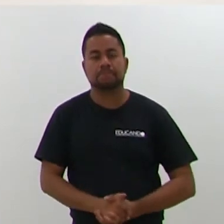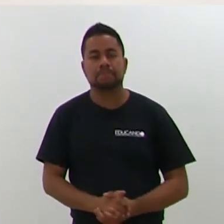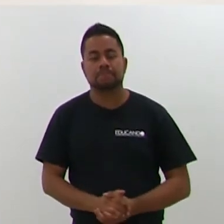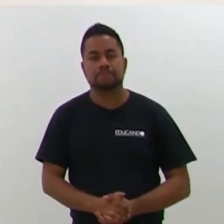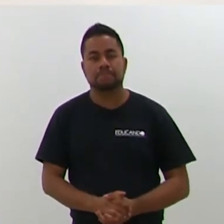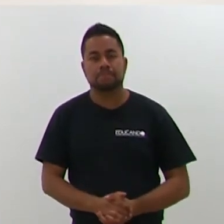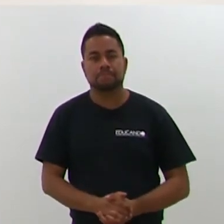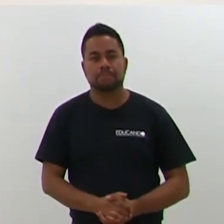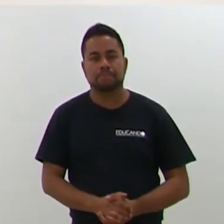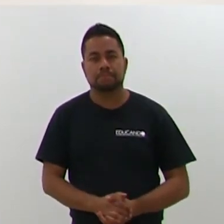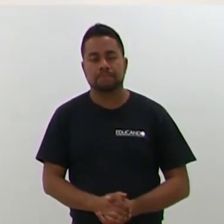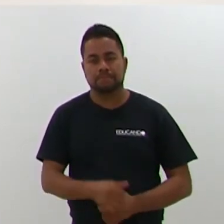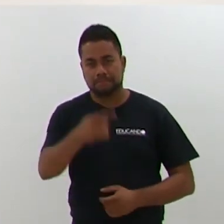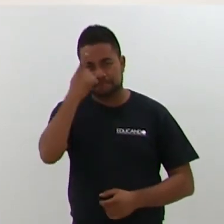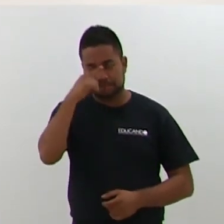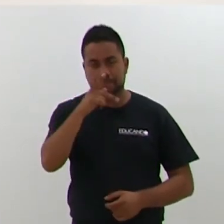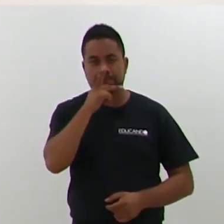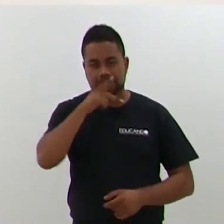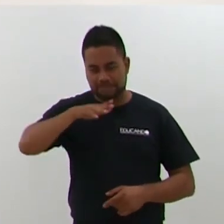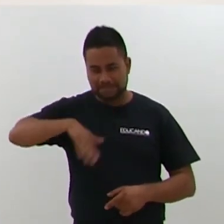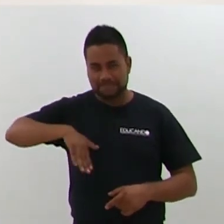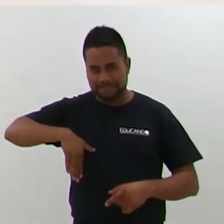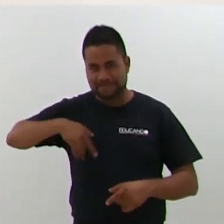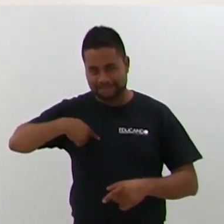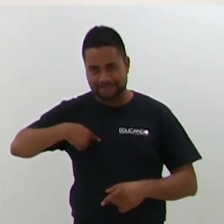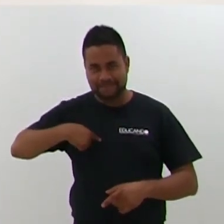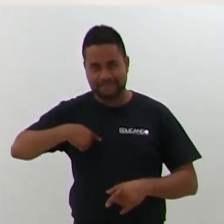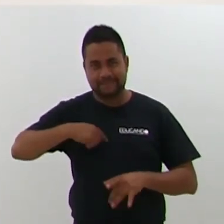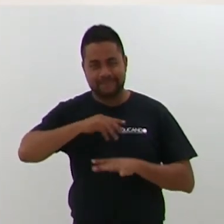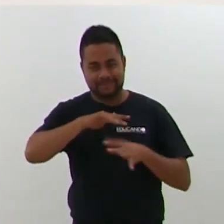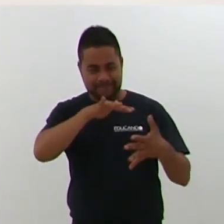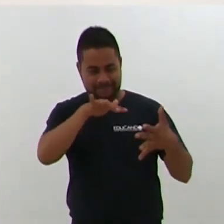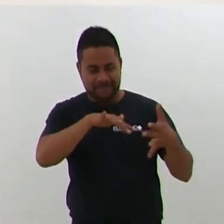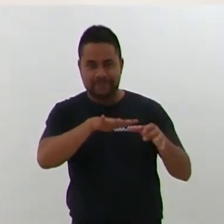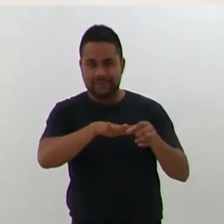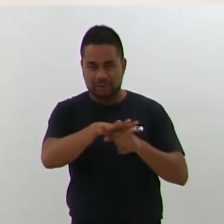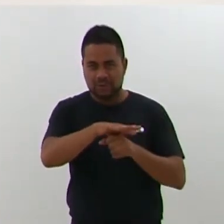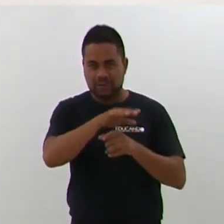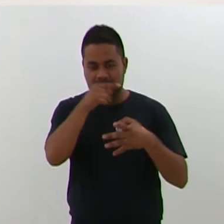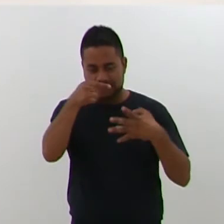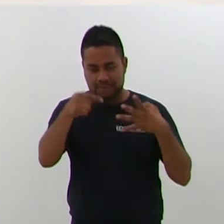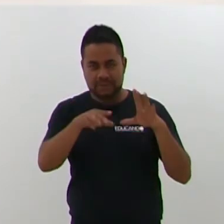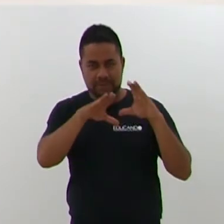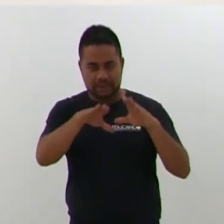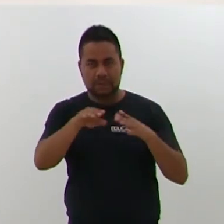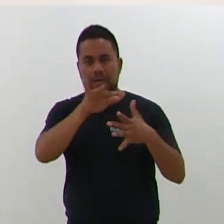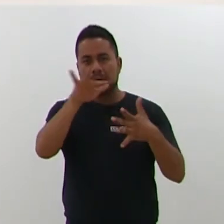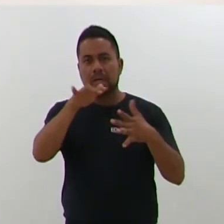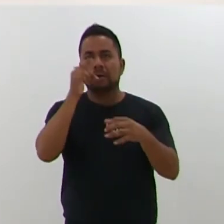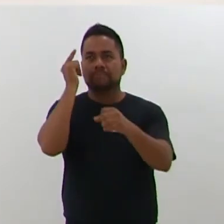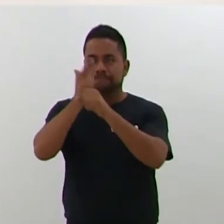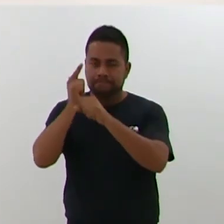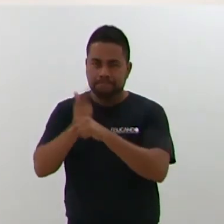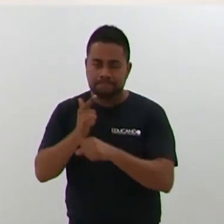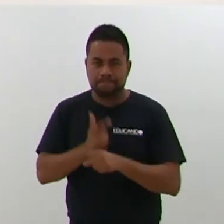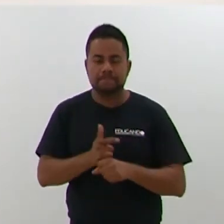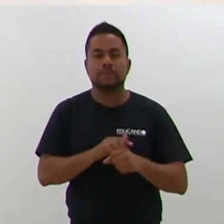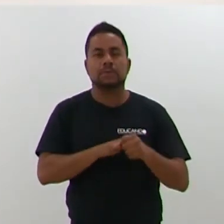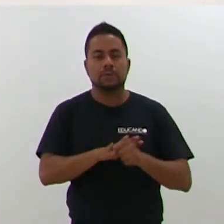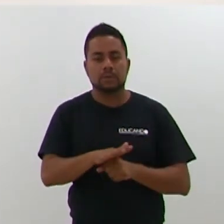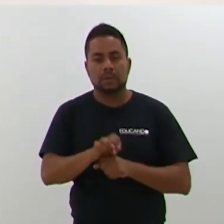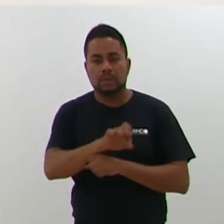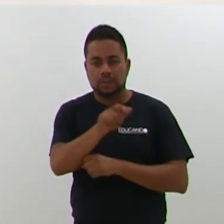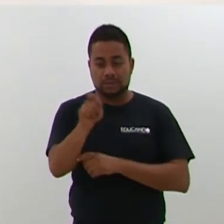de las palabras que hoy conocimos, de estas reglas ortográficas. Vamos a leer, vamos a identificarlas, vamos